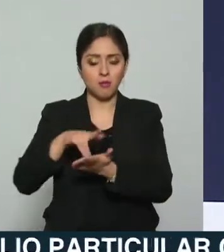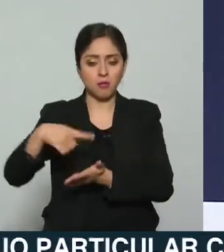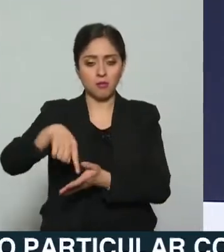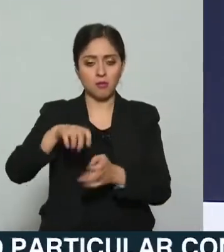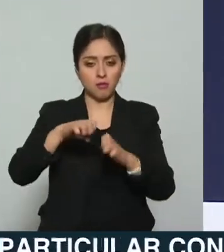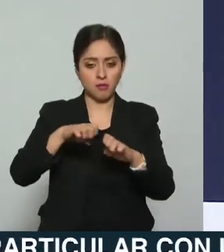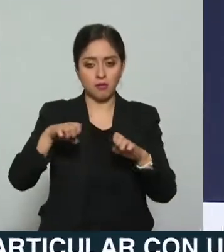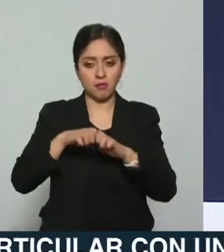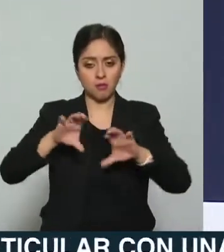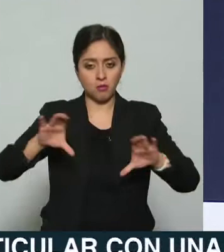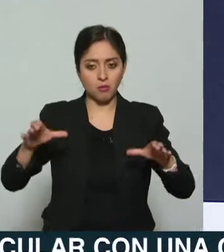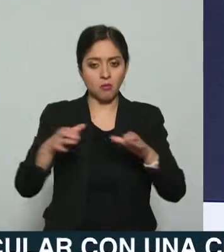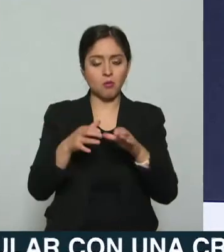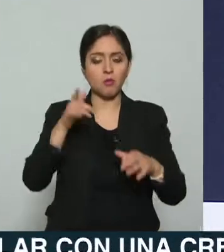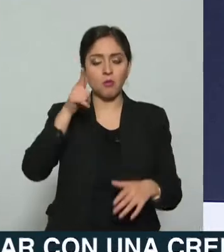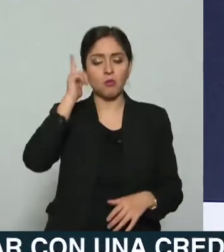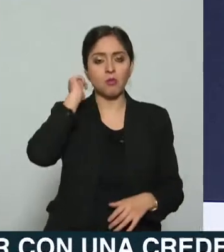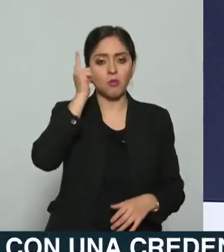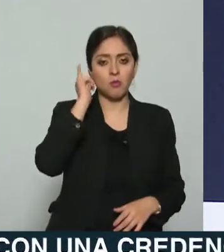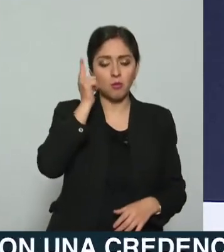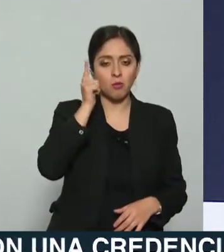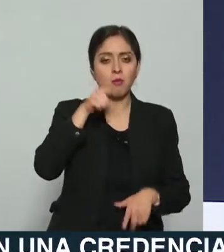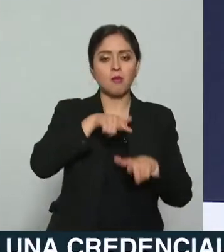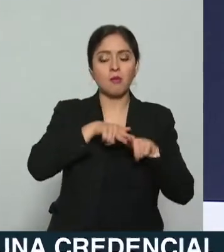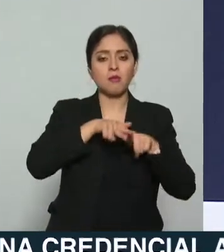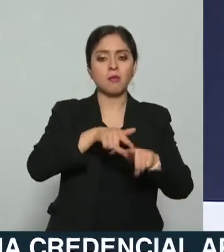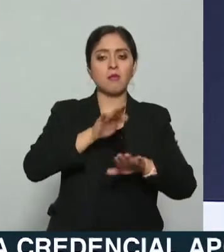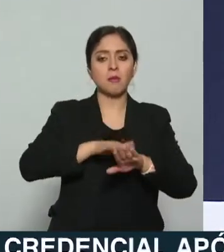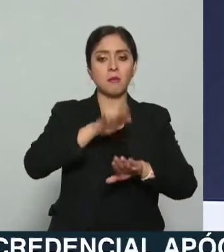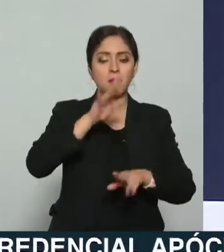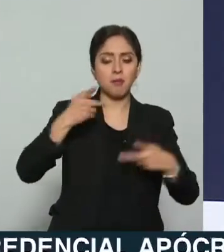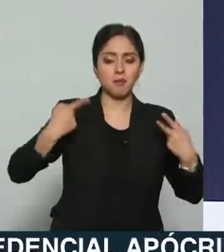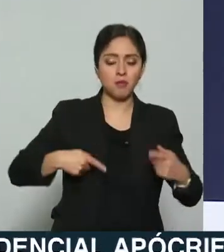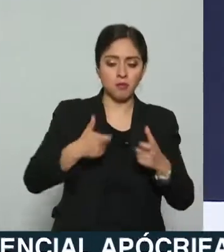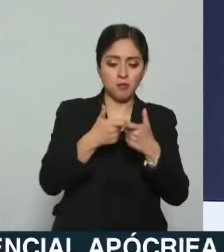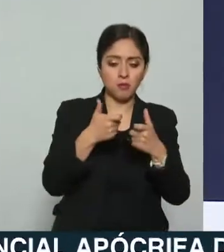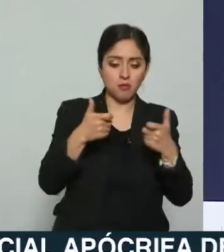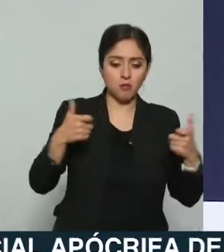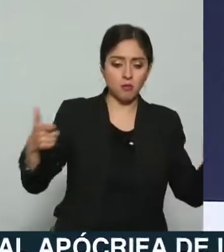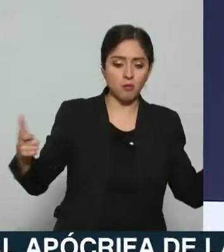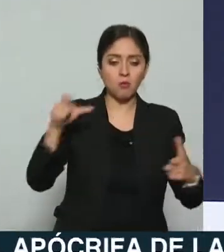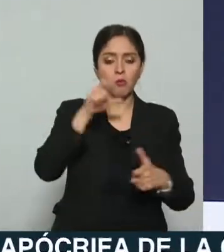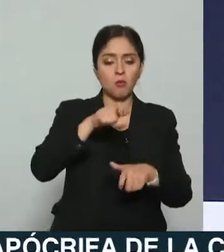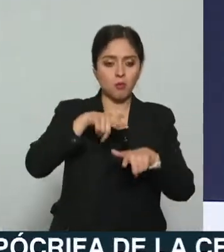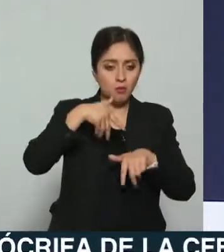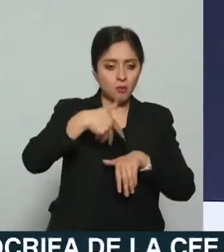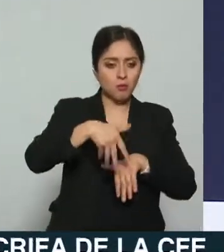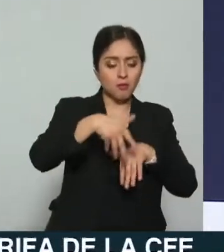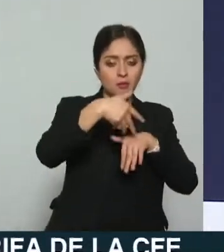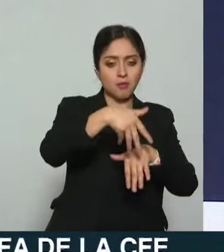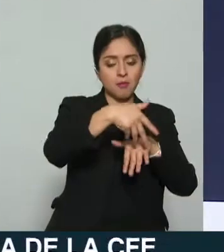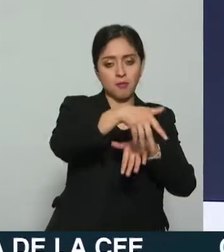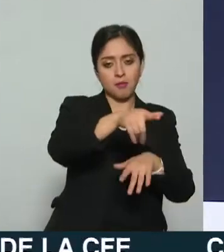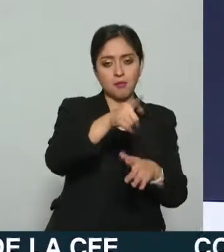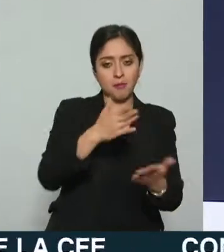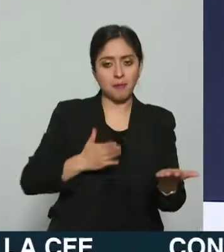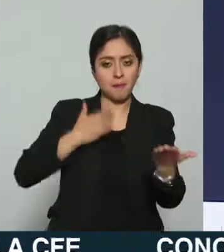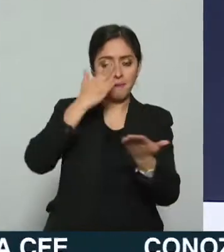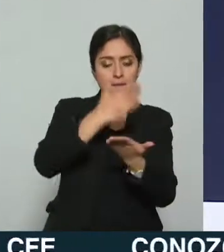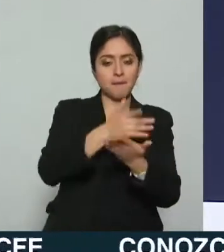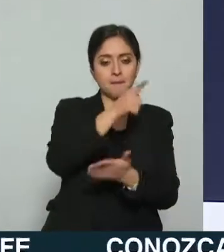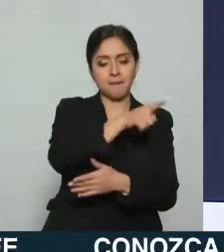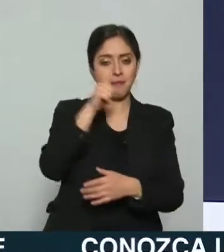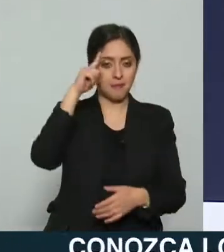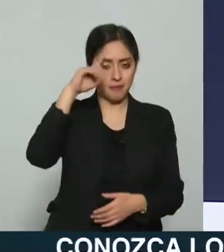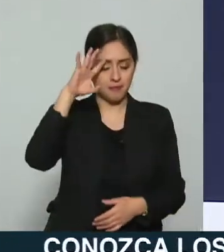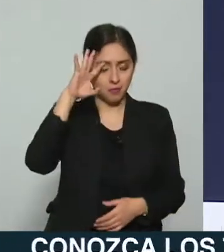contingente que, espera siga creciendo a lo largo de su paso por ya el estado de Morelos